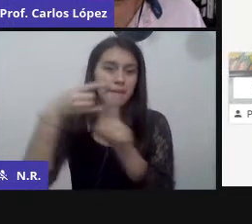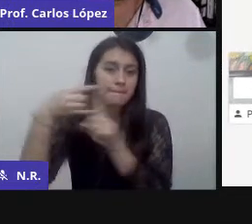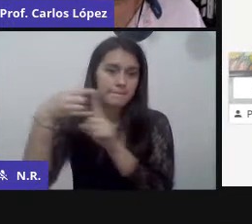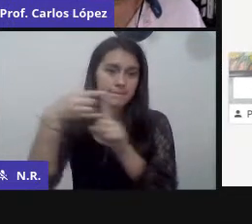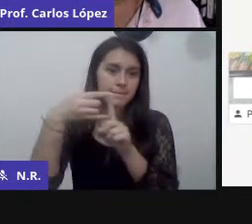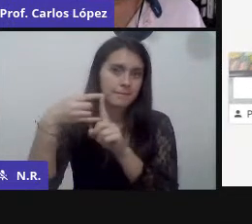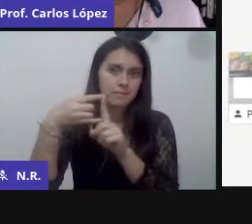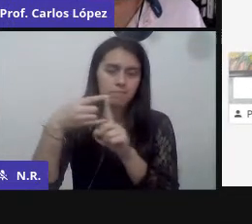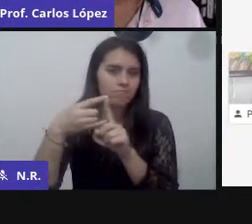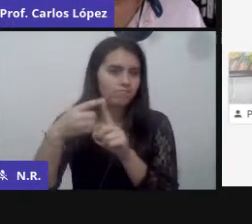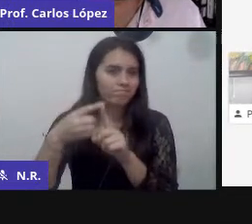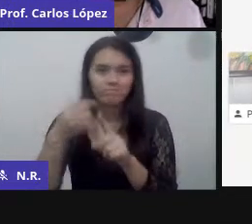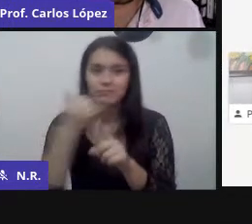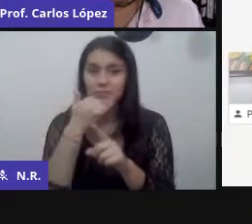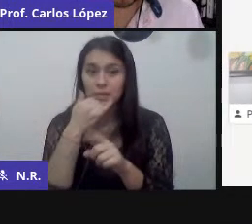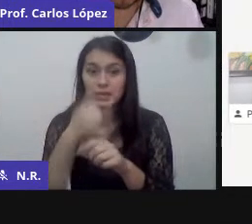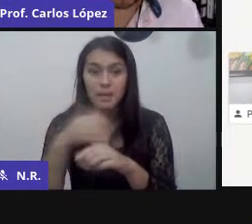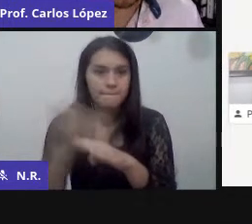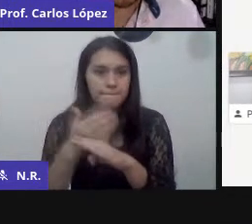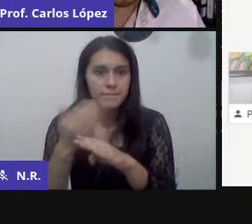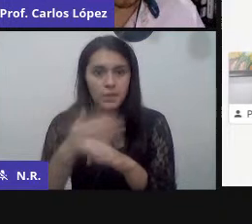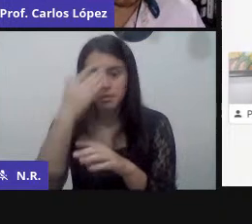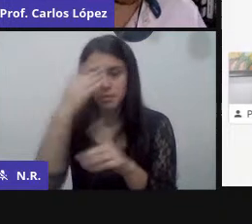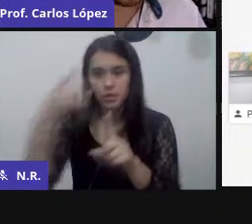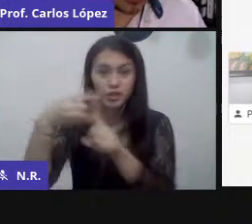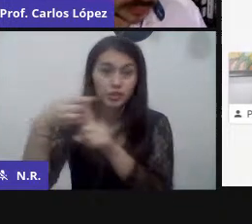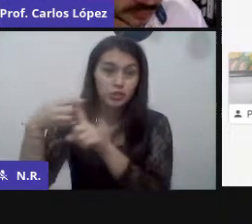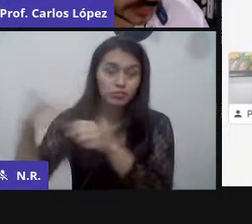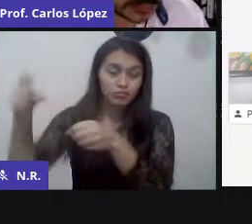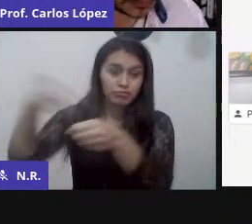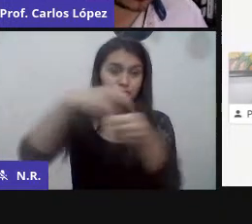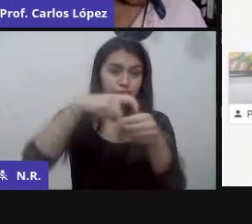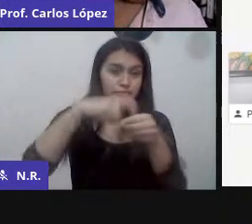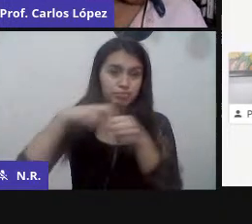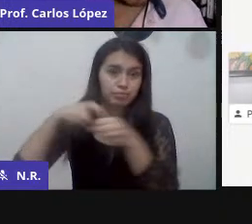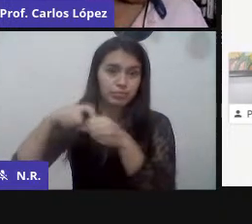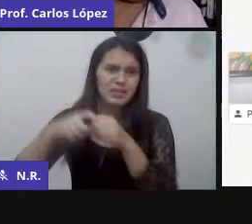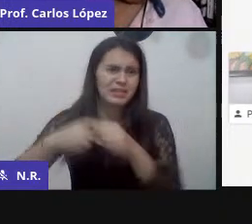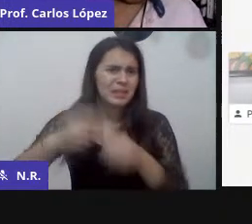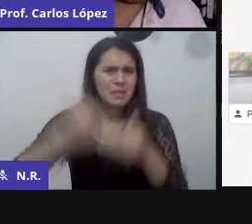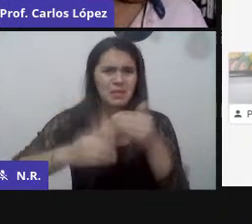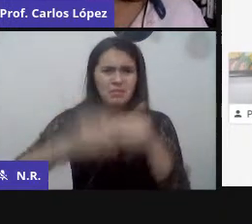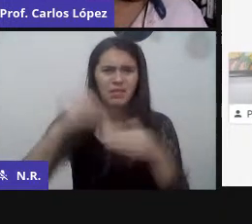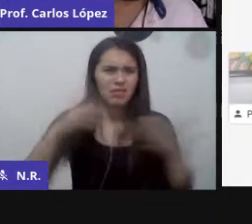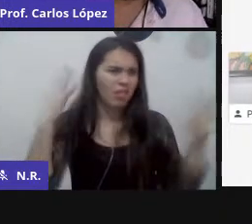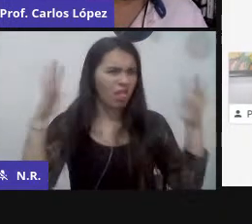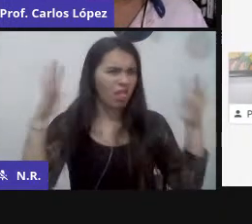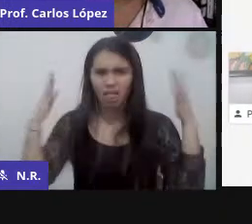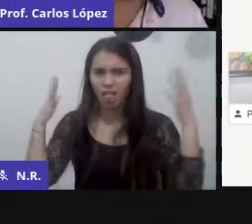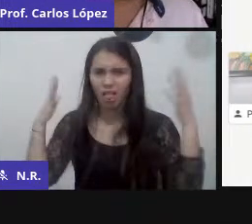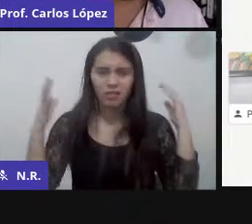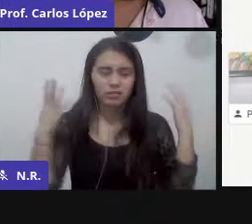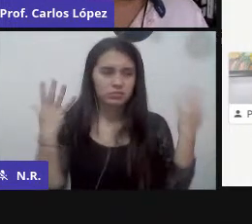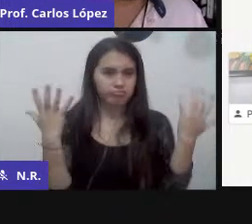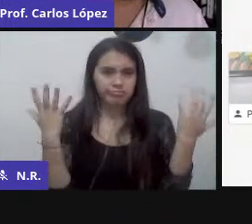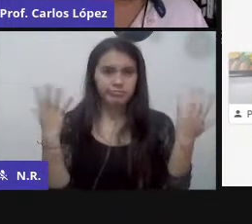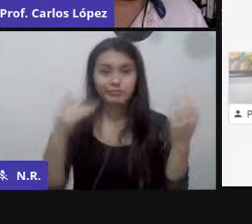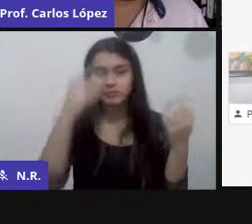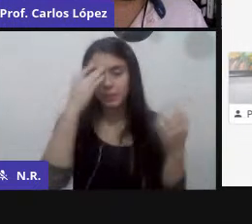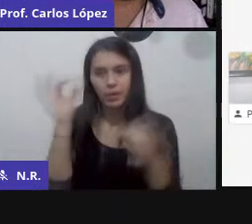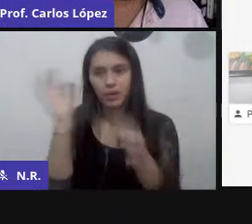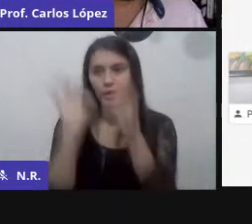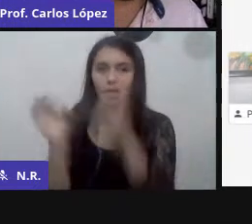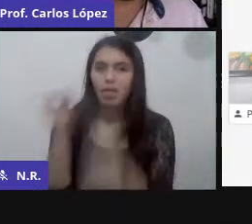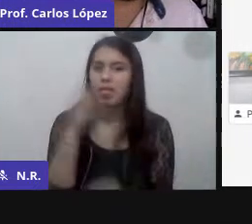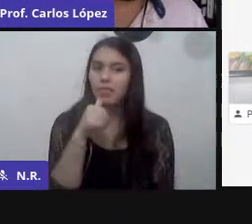era personas que entraban y hacían cualquier alboroto o algo ahí, que no había un control de la plataforma, pues en el